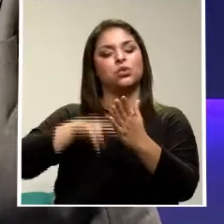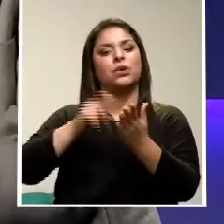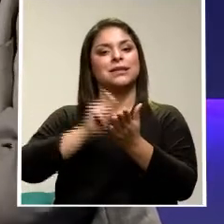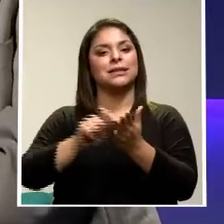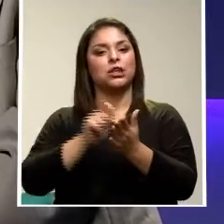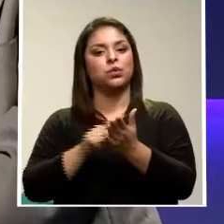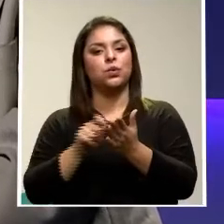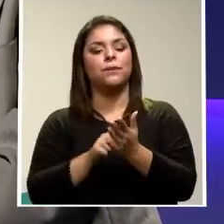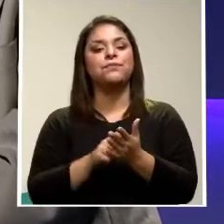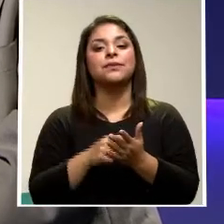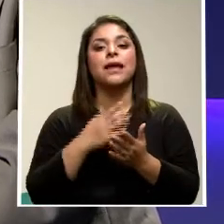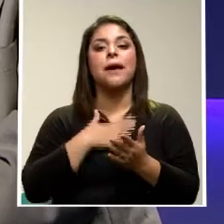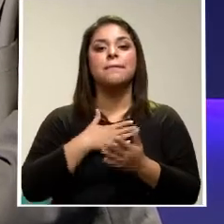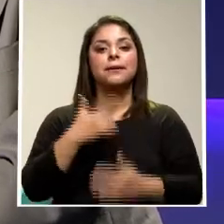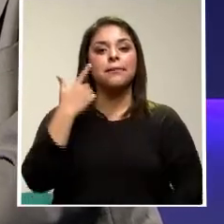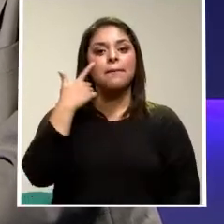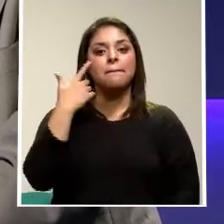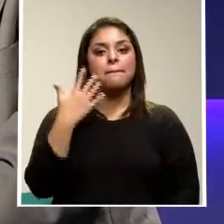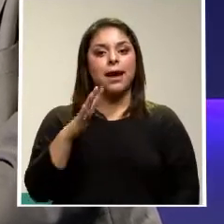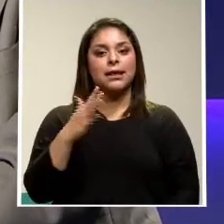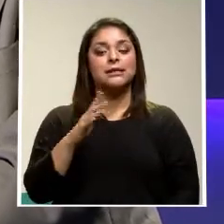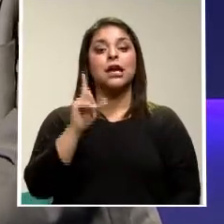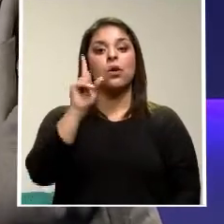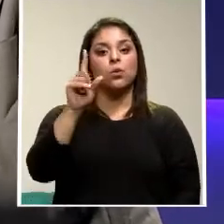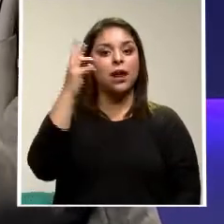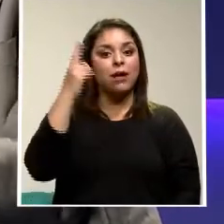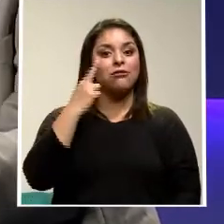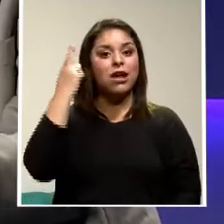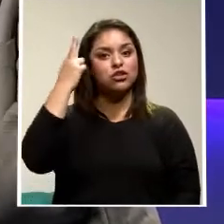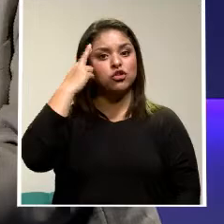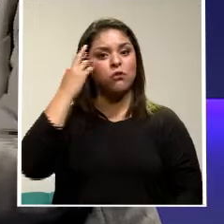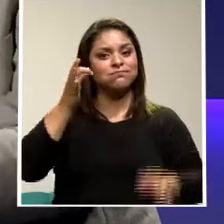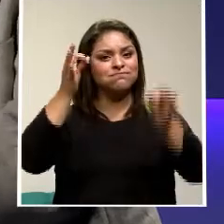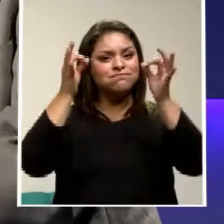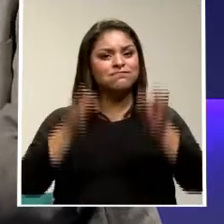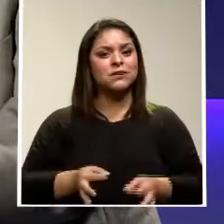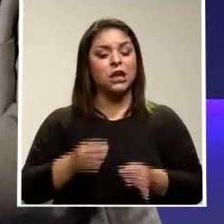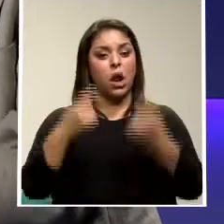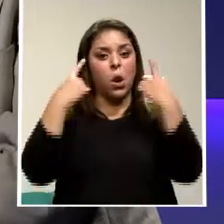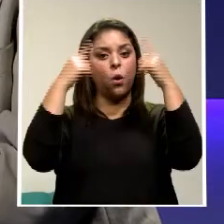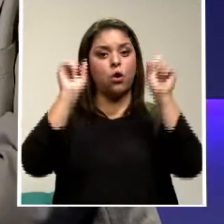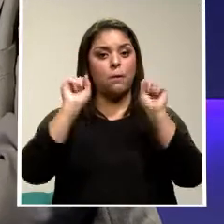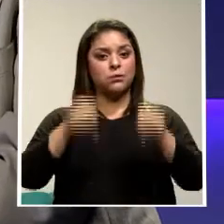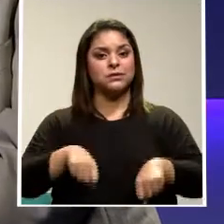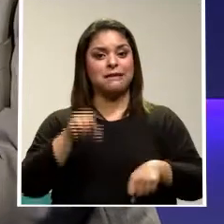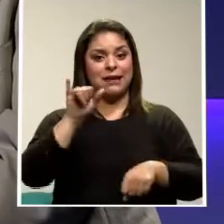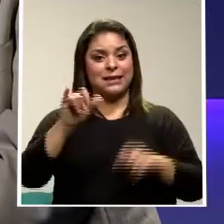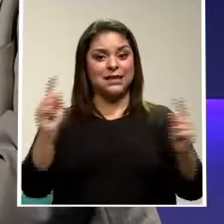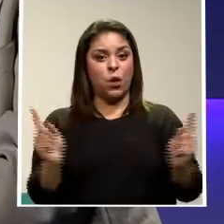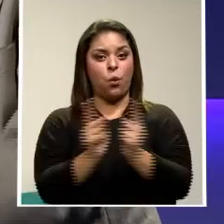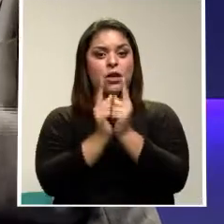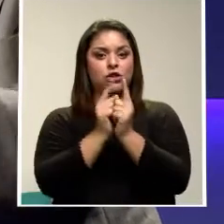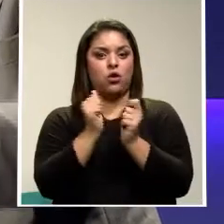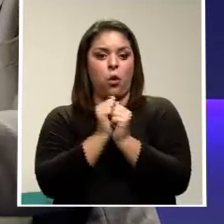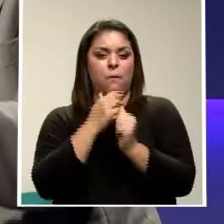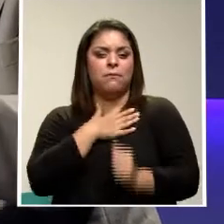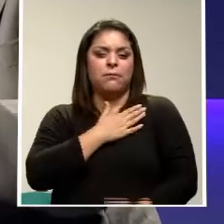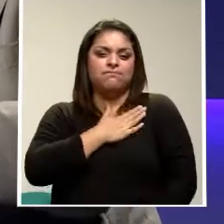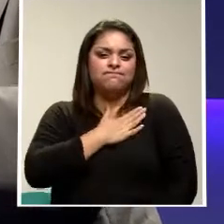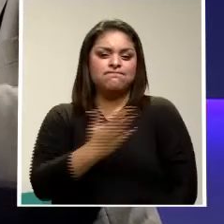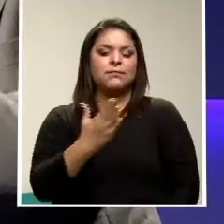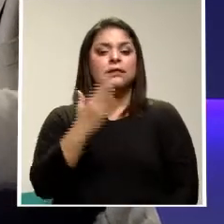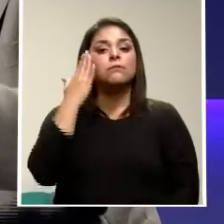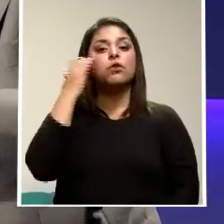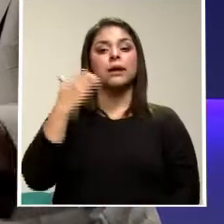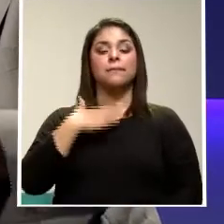me parece que una de las razones determinantes que hizo posible ese encuentro con una vocación fue el hecho de que en mi casa